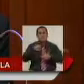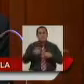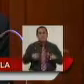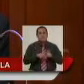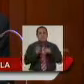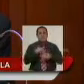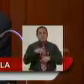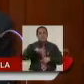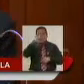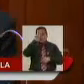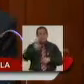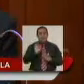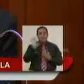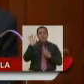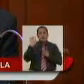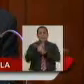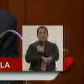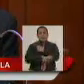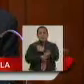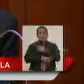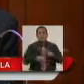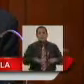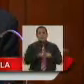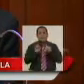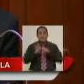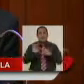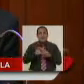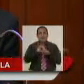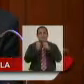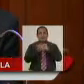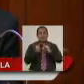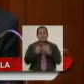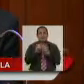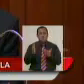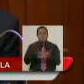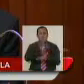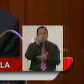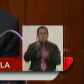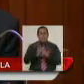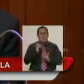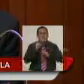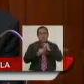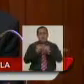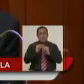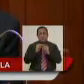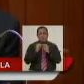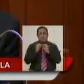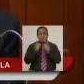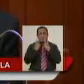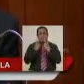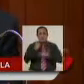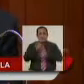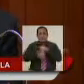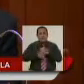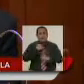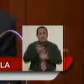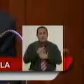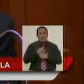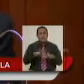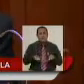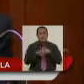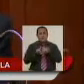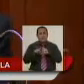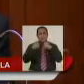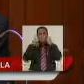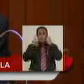tanto nacionales como extranjeras, así como a remover las trabas que se han ido acumulando durante años. Nuestro